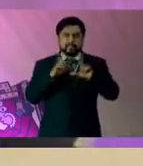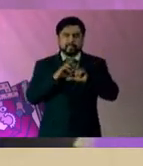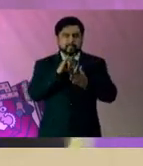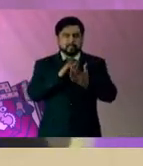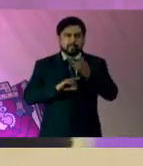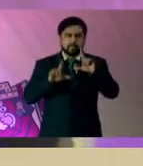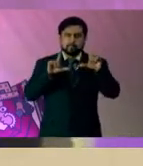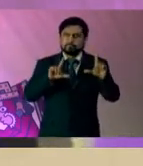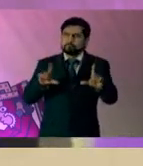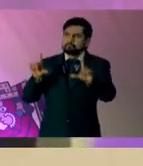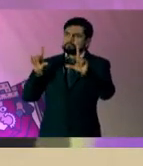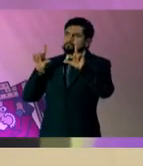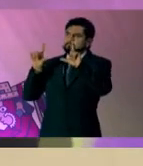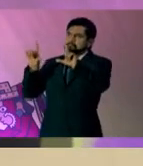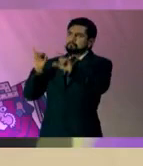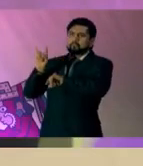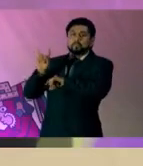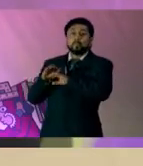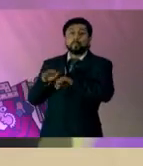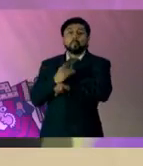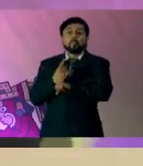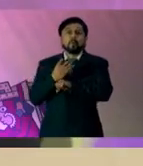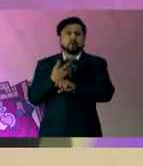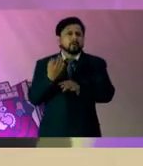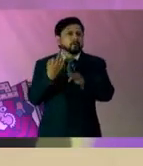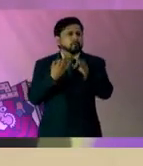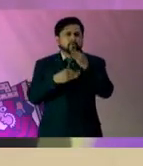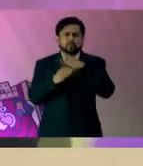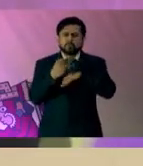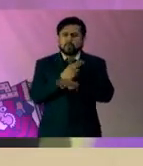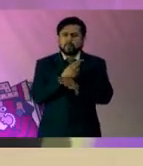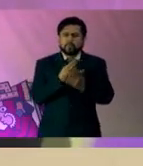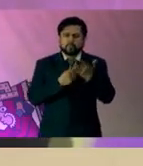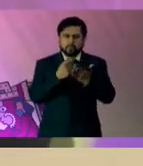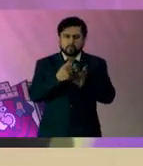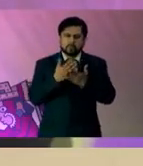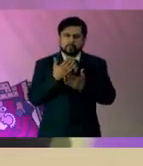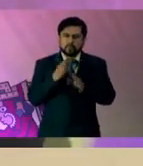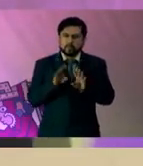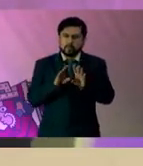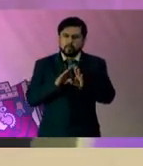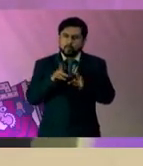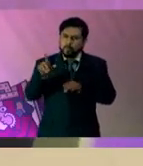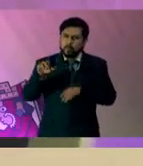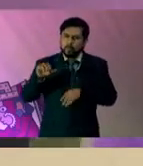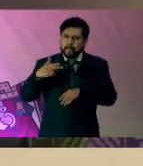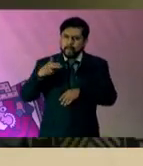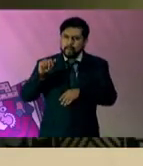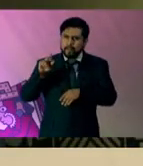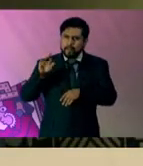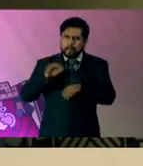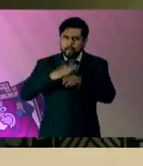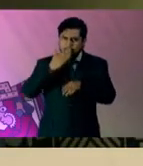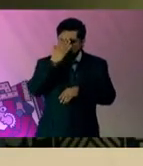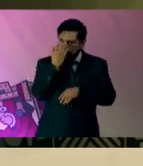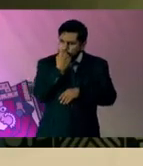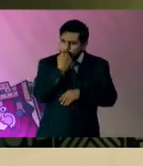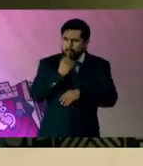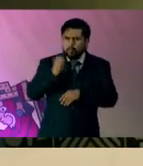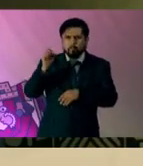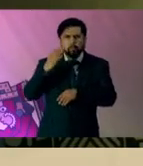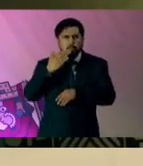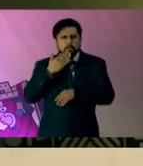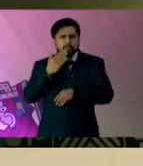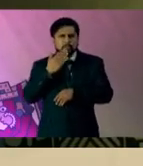la verdad la verdad todos los dibujos que hizo pero está esta capacidad que tenía para el dibujo de las sombras la del volumen de la cara